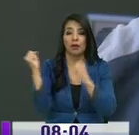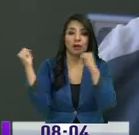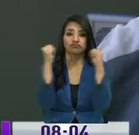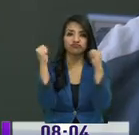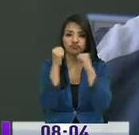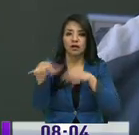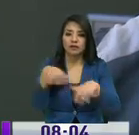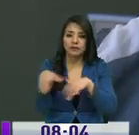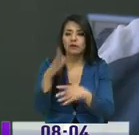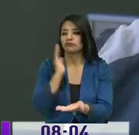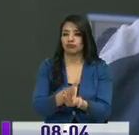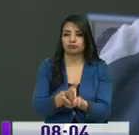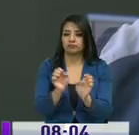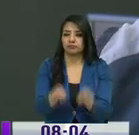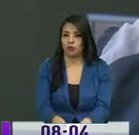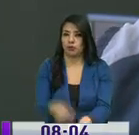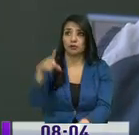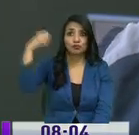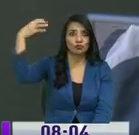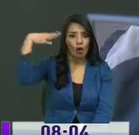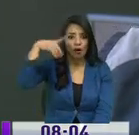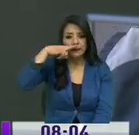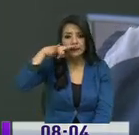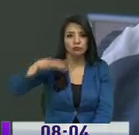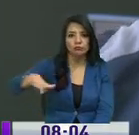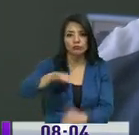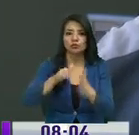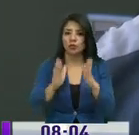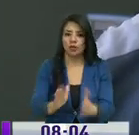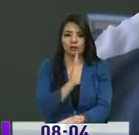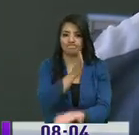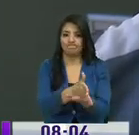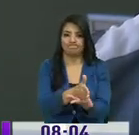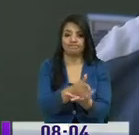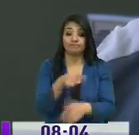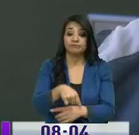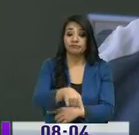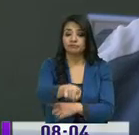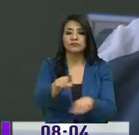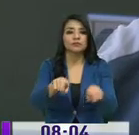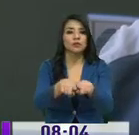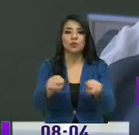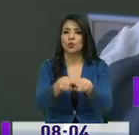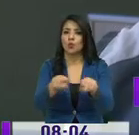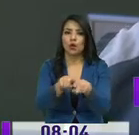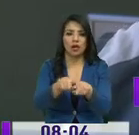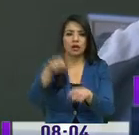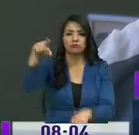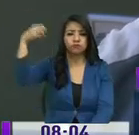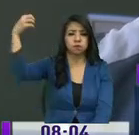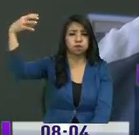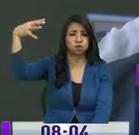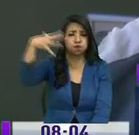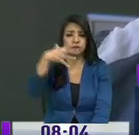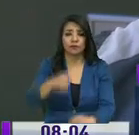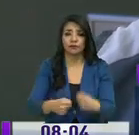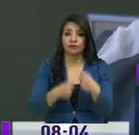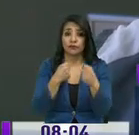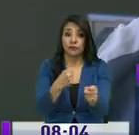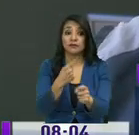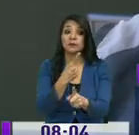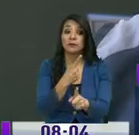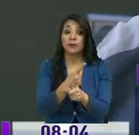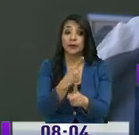de actividades físicas. Se ha anunciado que para los próximos días la situación será muy similar, es por eso